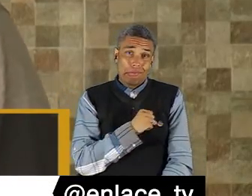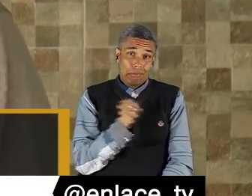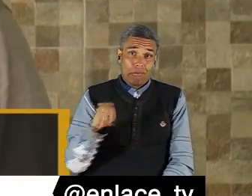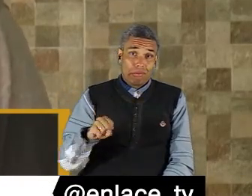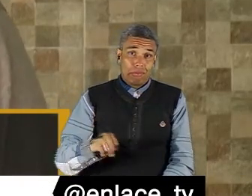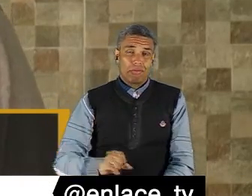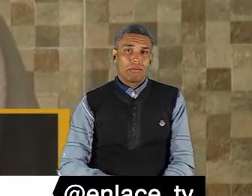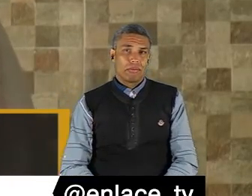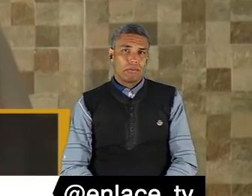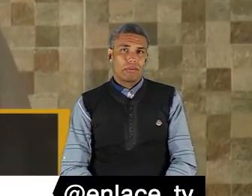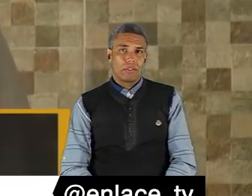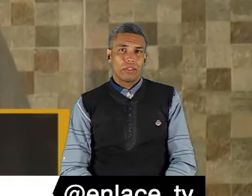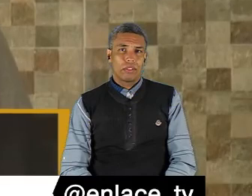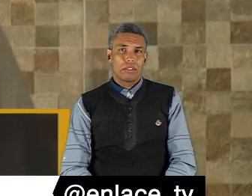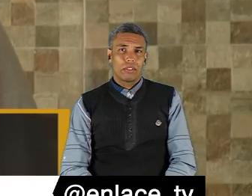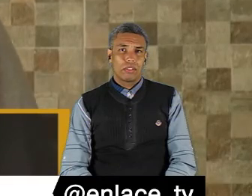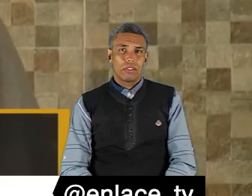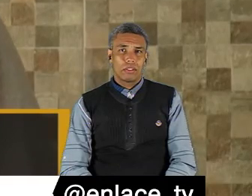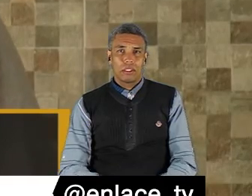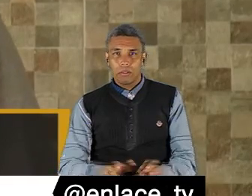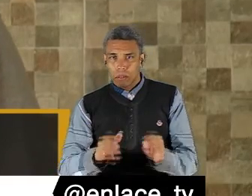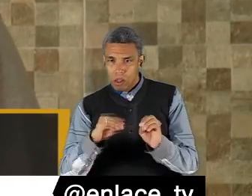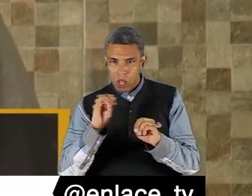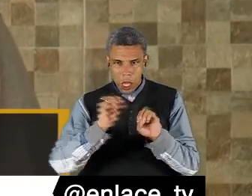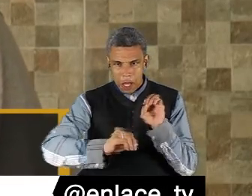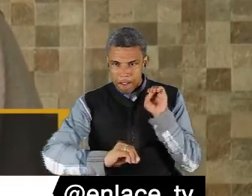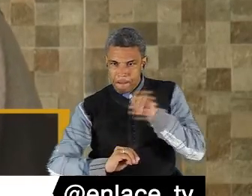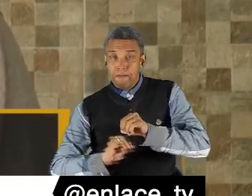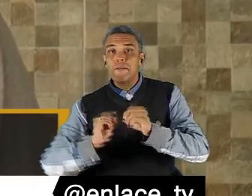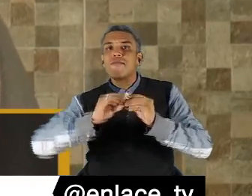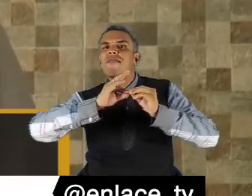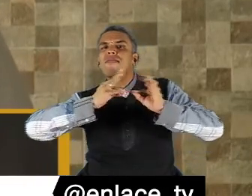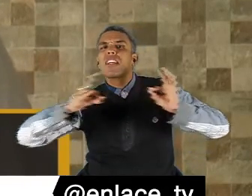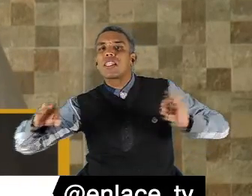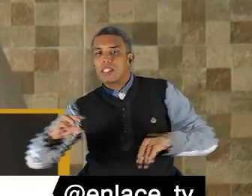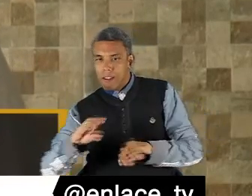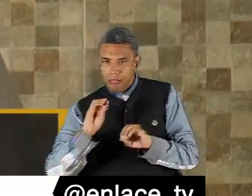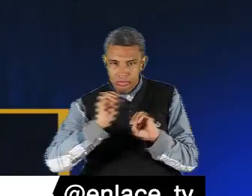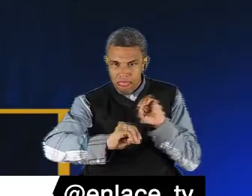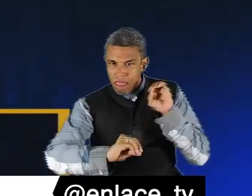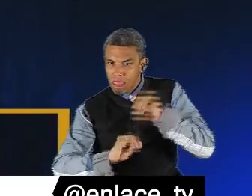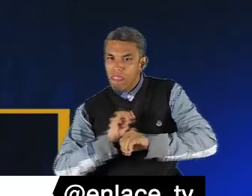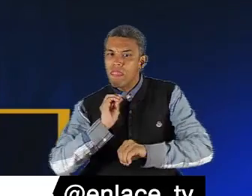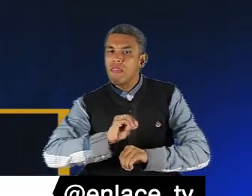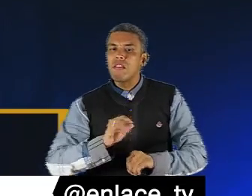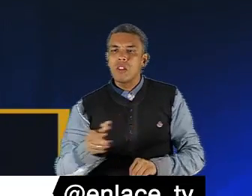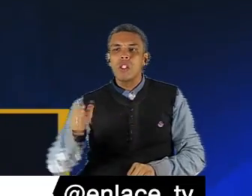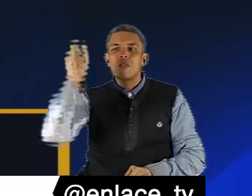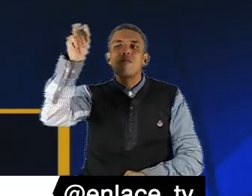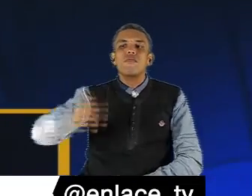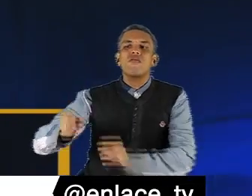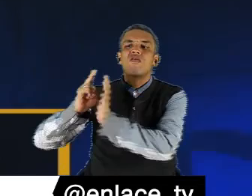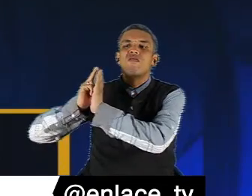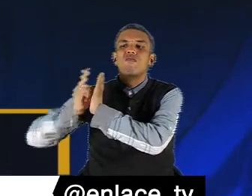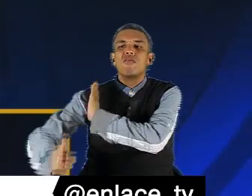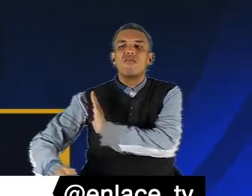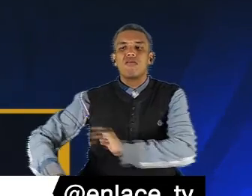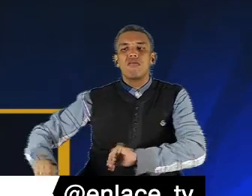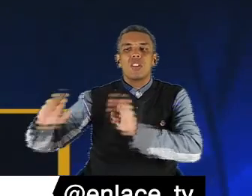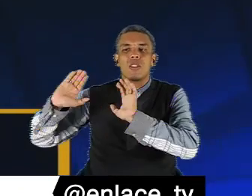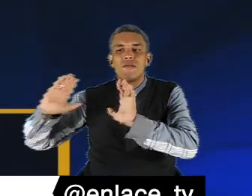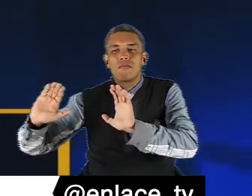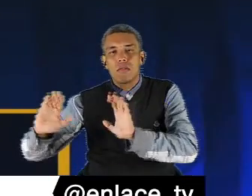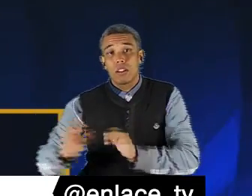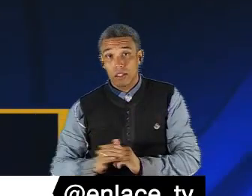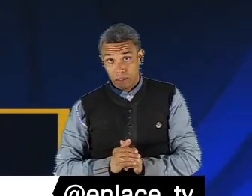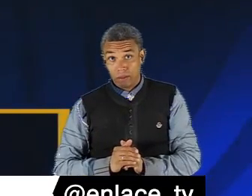donde tratan de una forma muy amenazante a mi hermano. Los denunciantes aseguraron que dado el caso de que